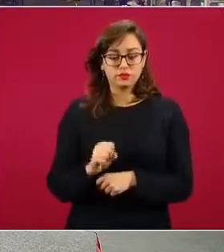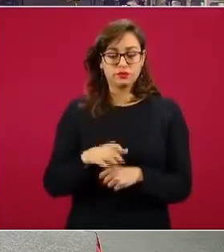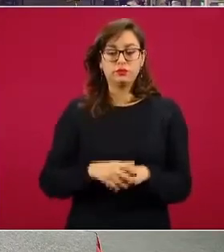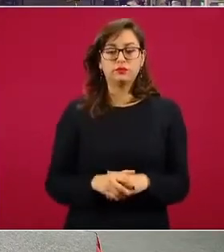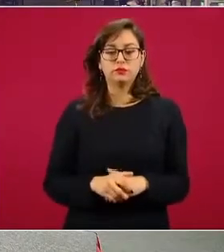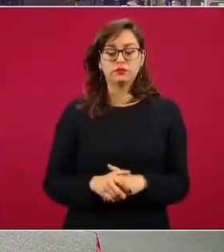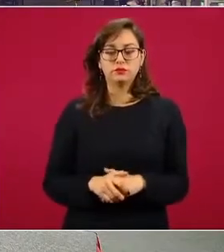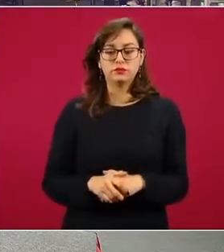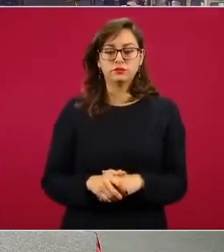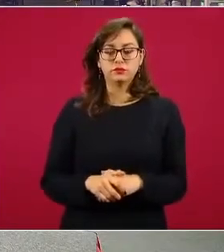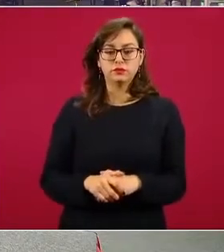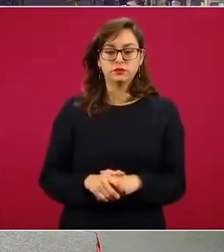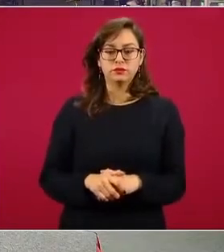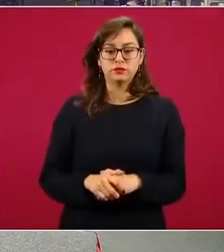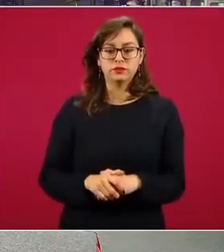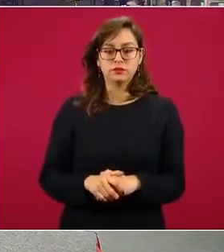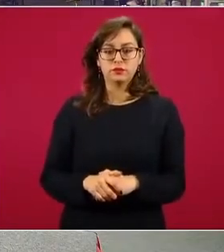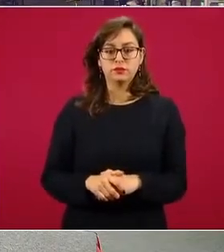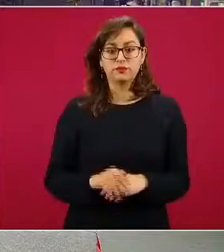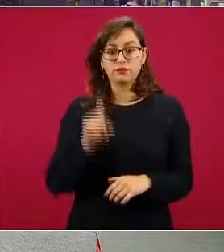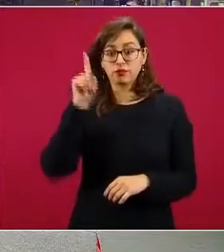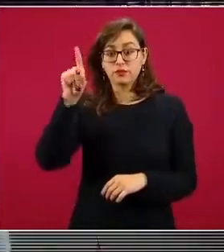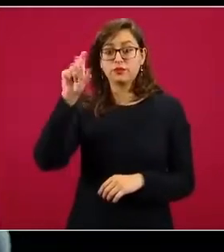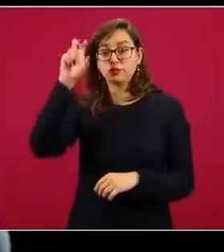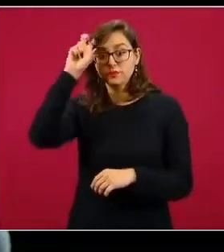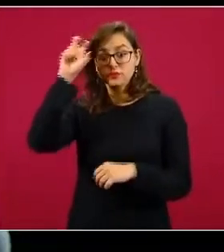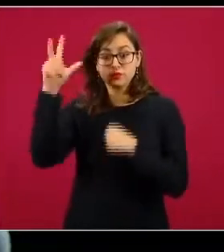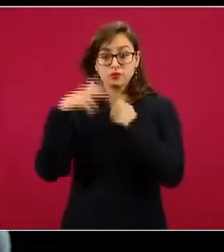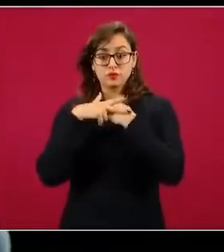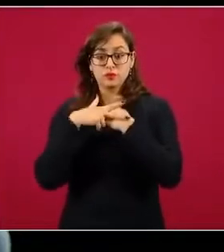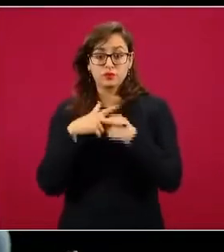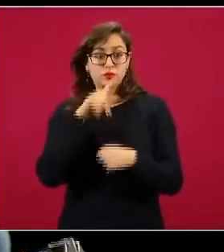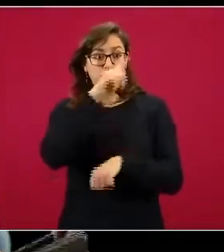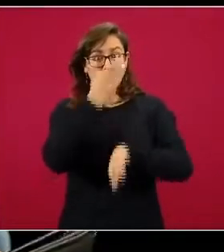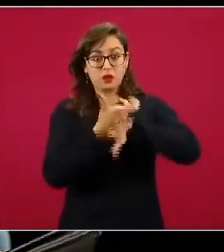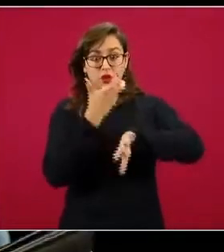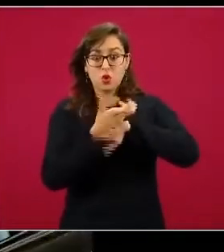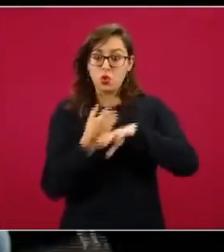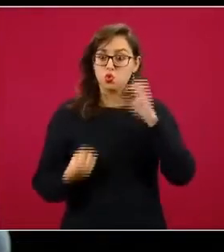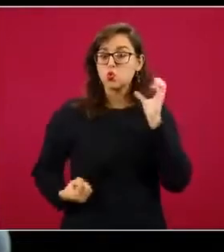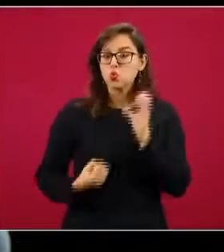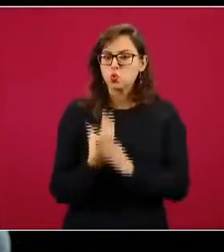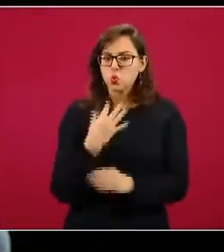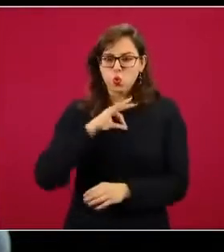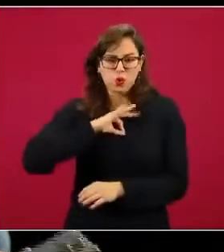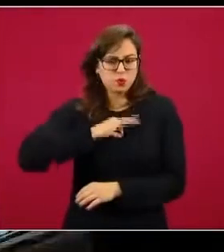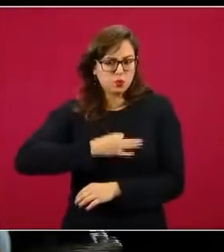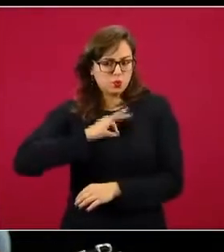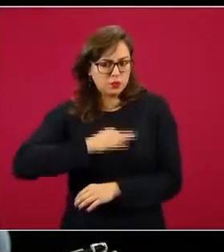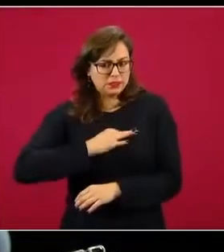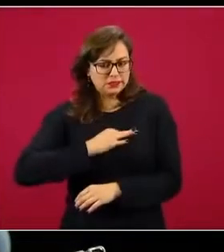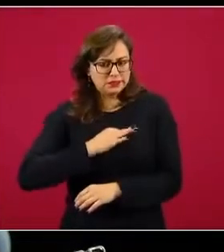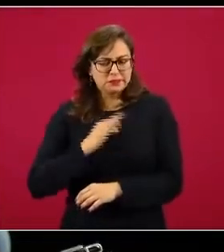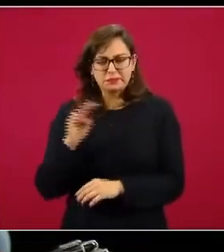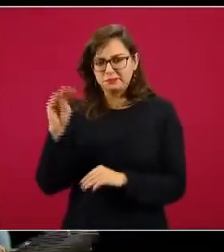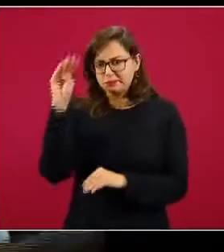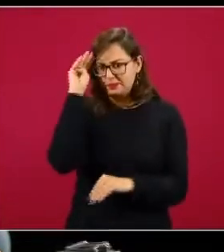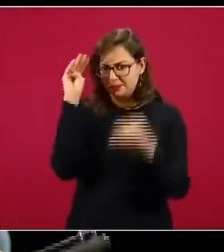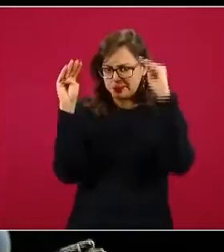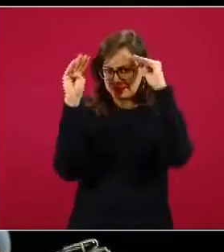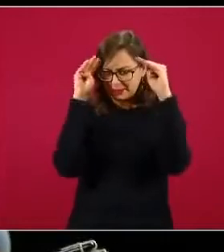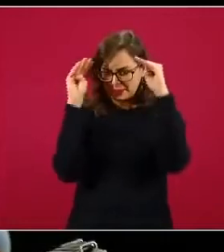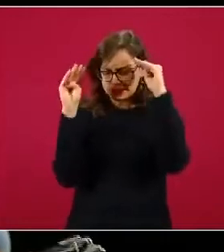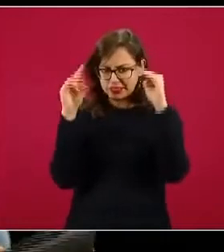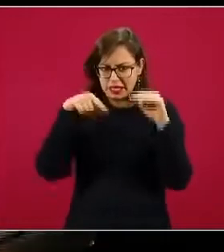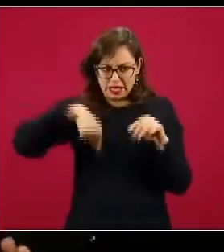con esta nueva cepa que se ha encontrado en Europa y que ya también se encontró en Estados Unidos, ¿se va a implementar o se tiene pensado, en